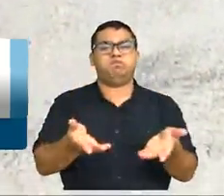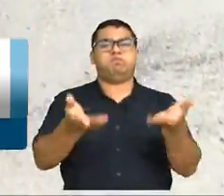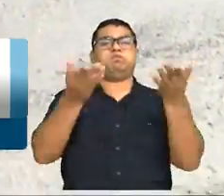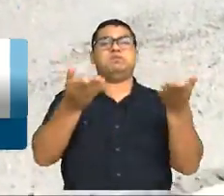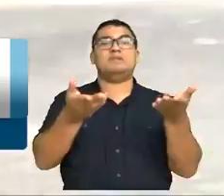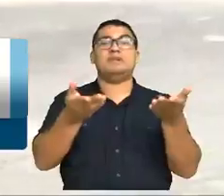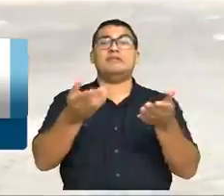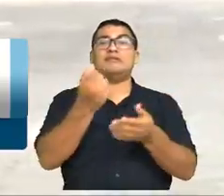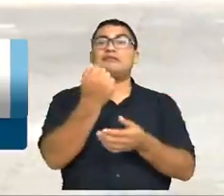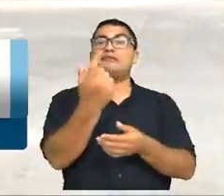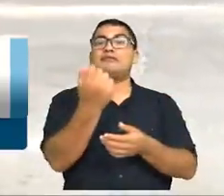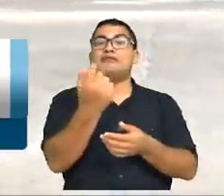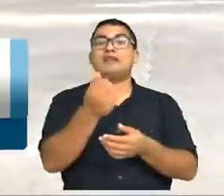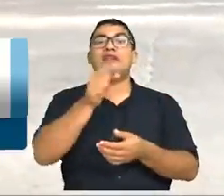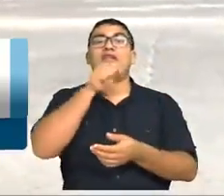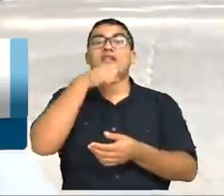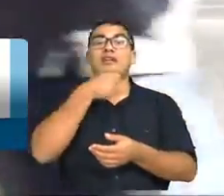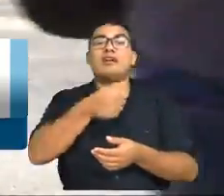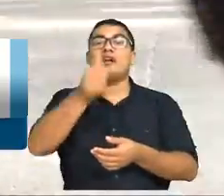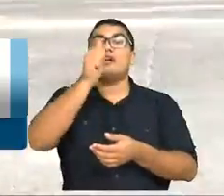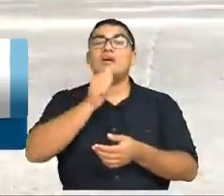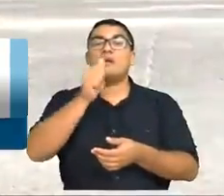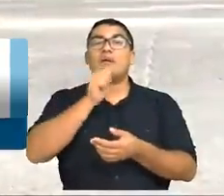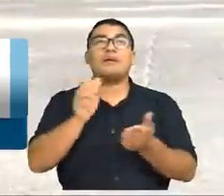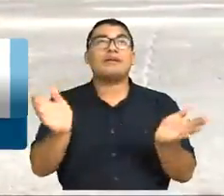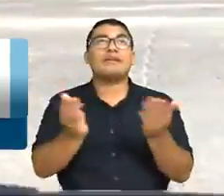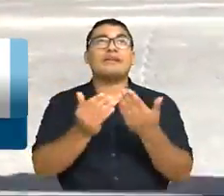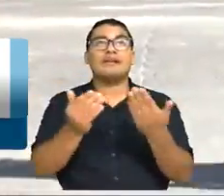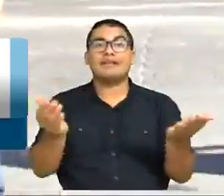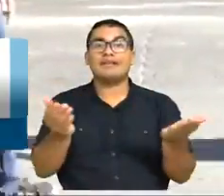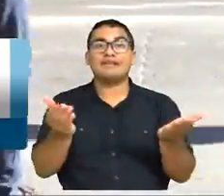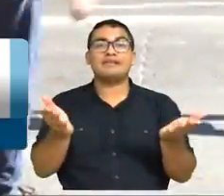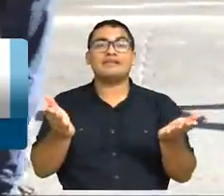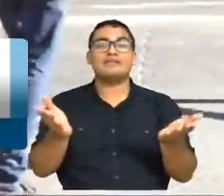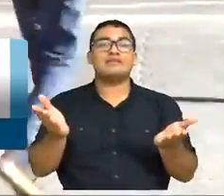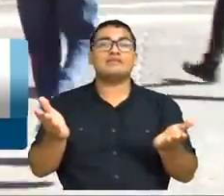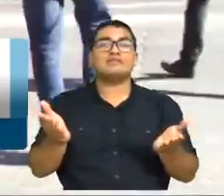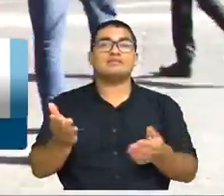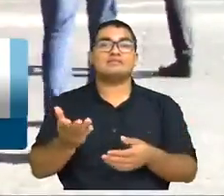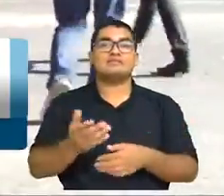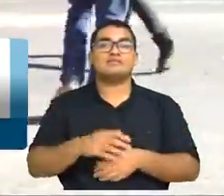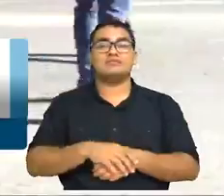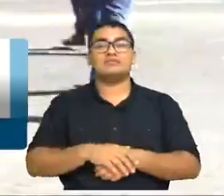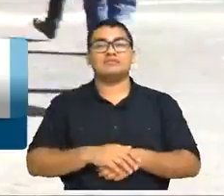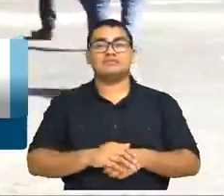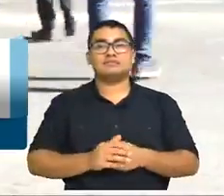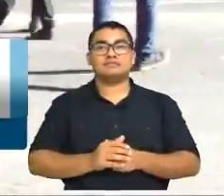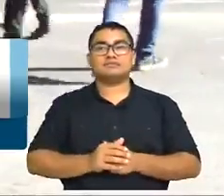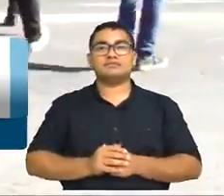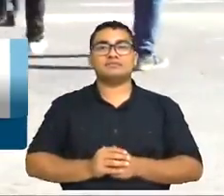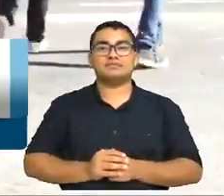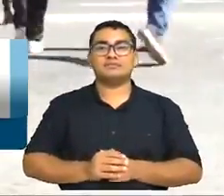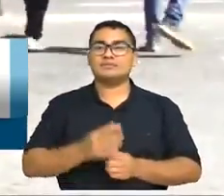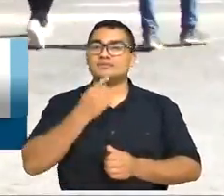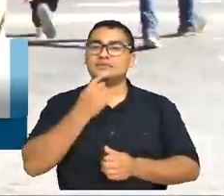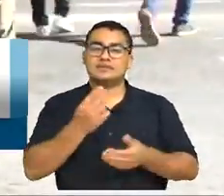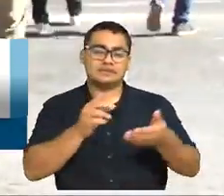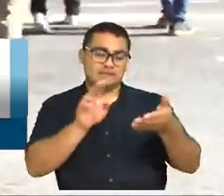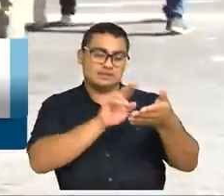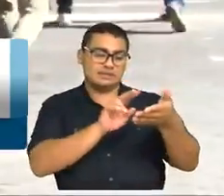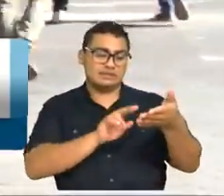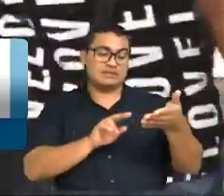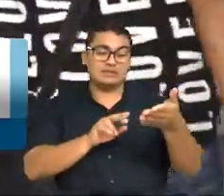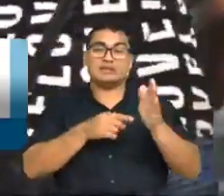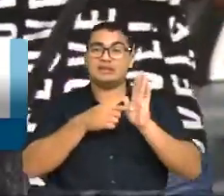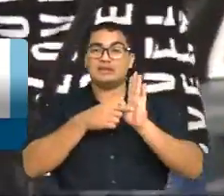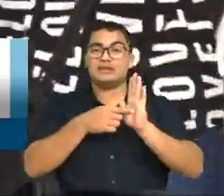de líquidos que nos lleva a la deshidratación. Ya, es importante eso. Yo leí, doctor, que cuando se